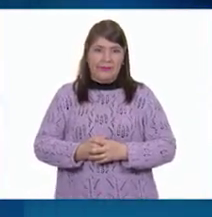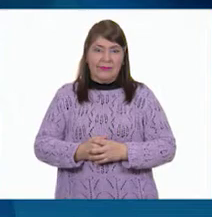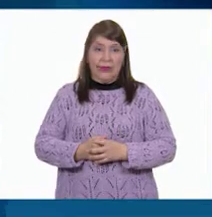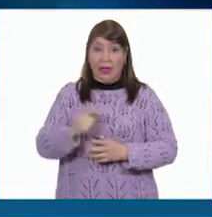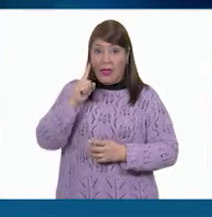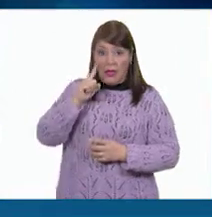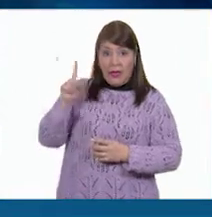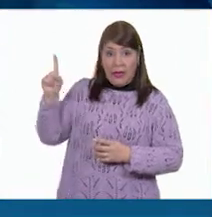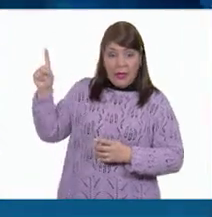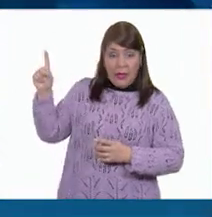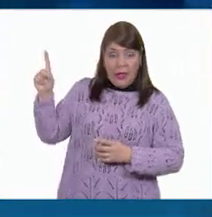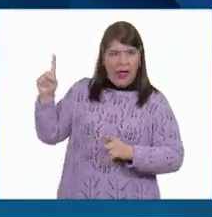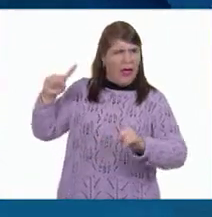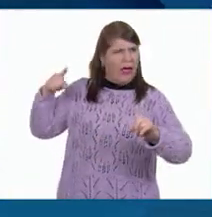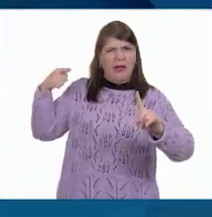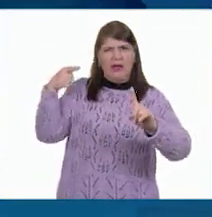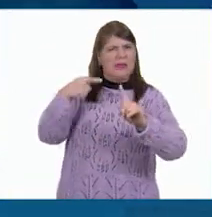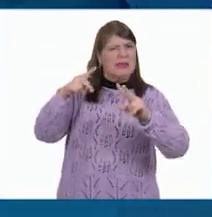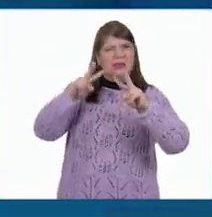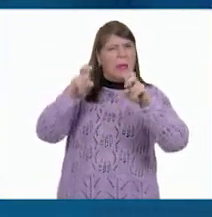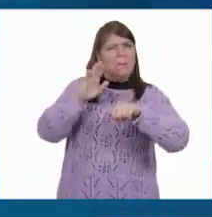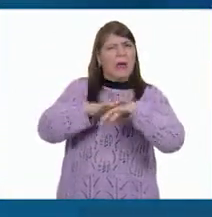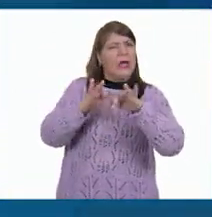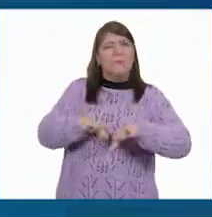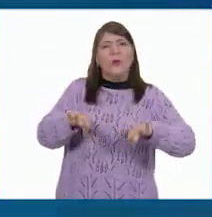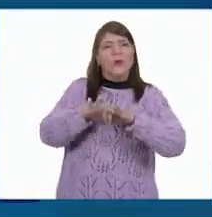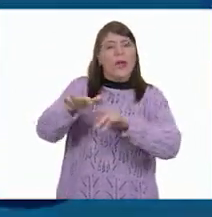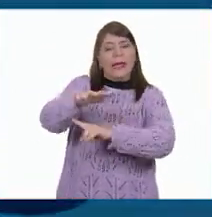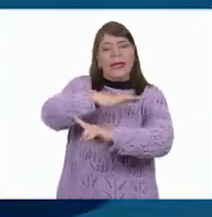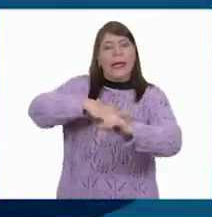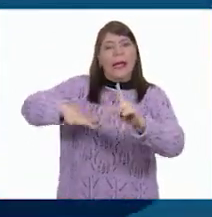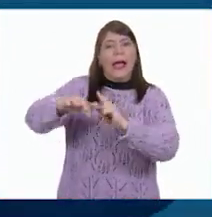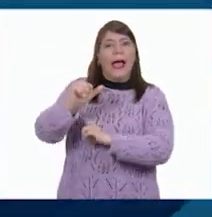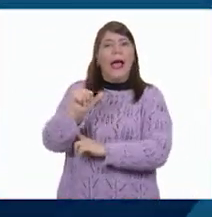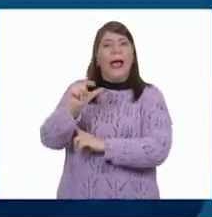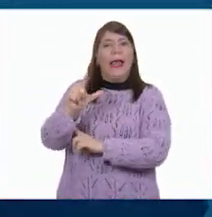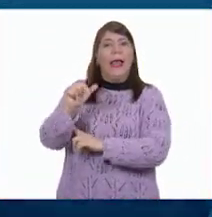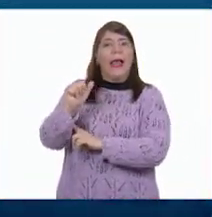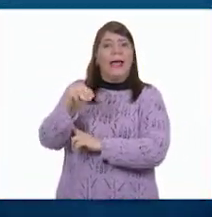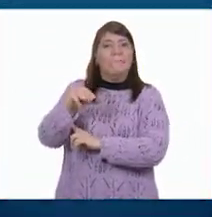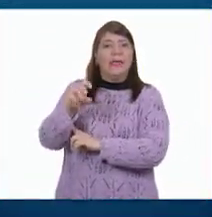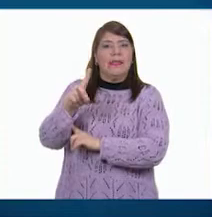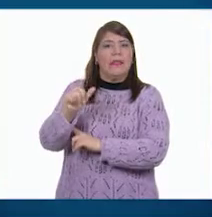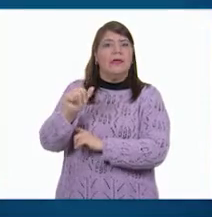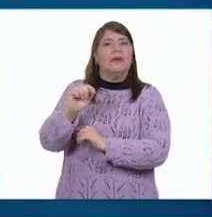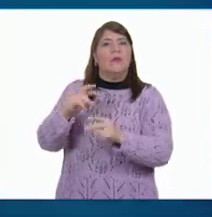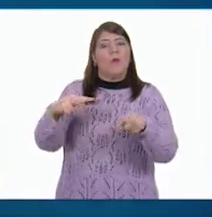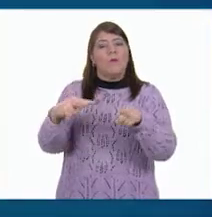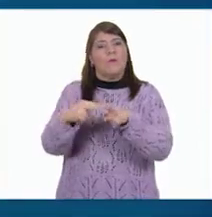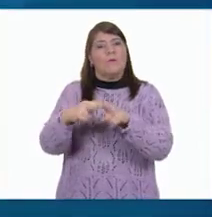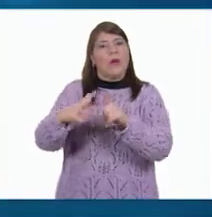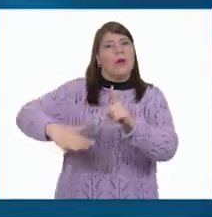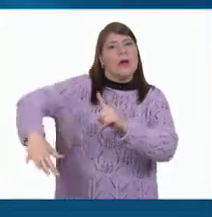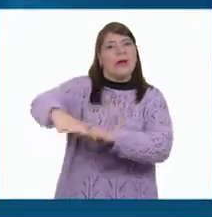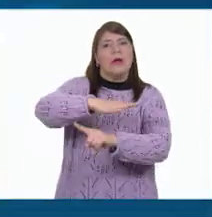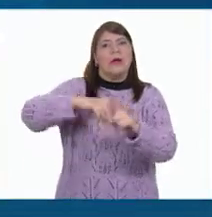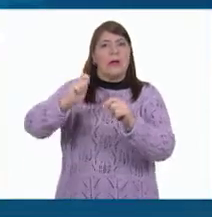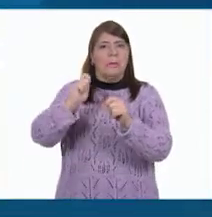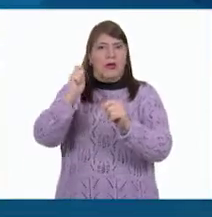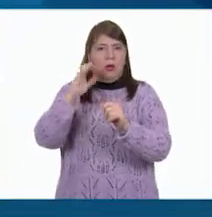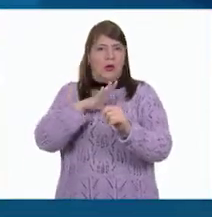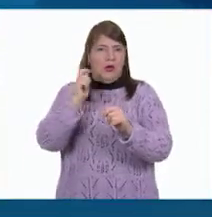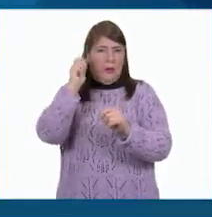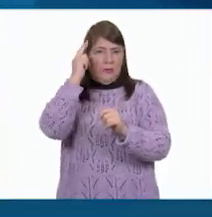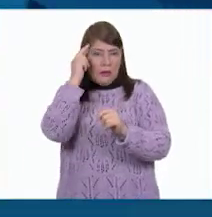El tema central, digamos, es la Alameda. Y en la Alameda entonces podemos decir que logra plasmar